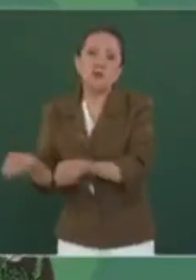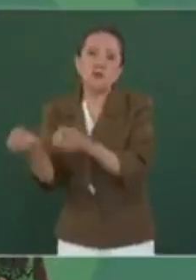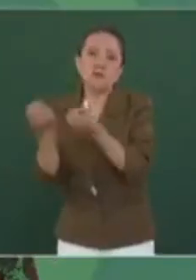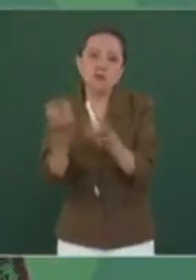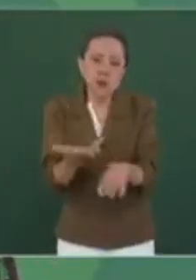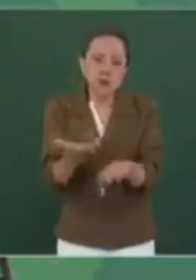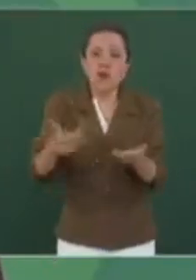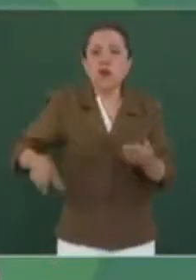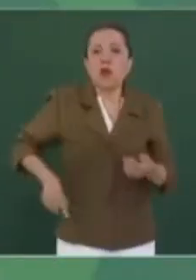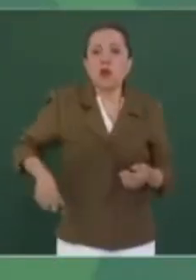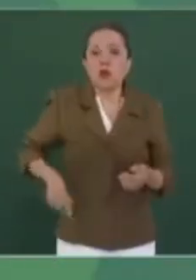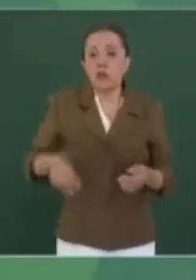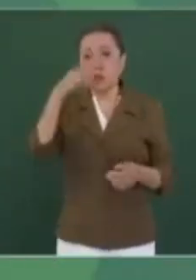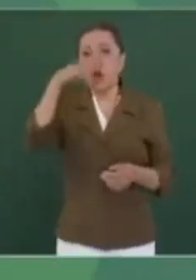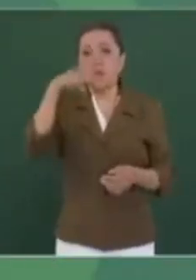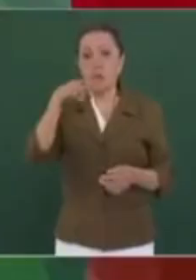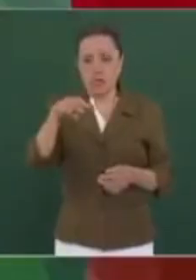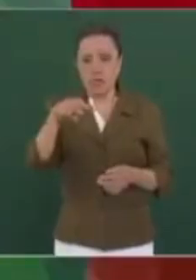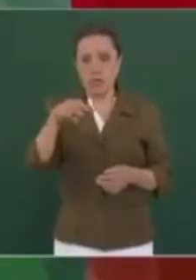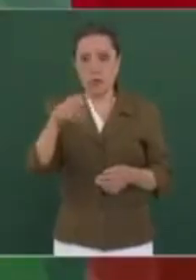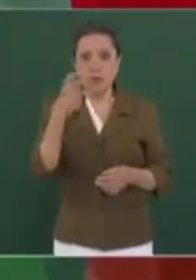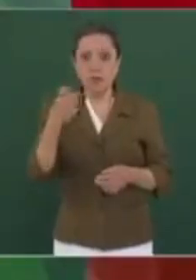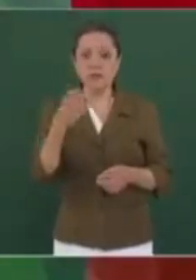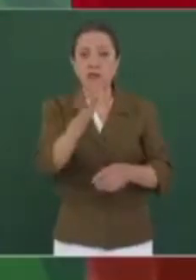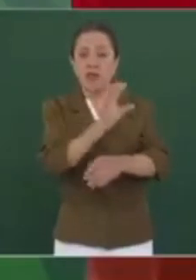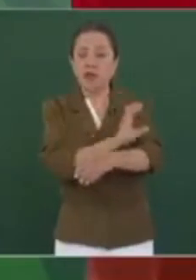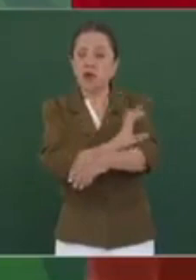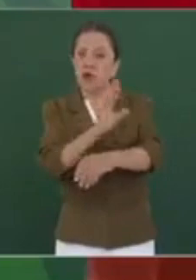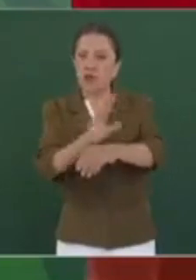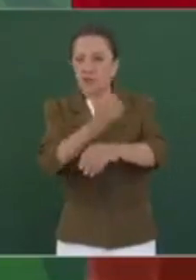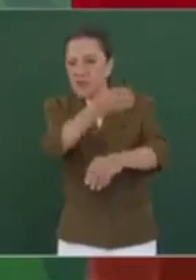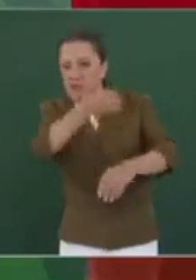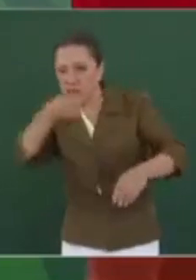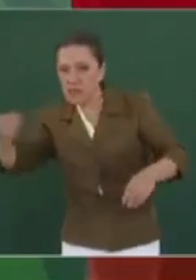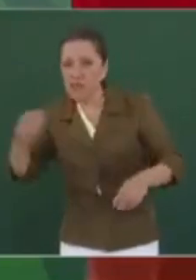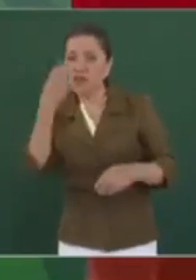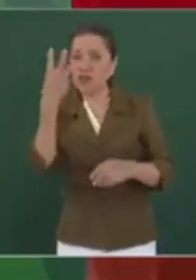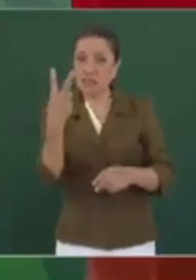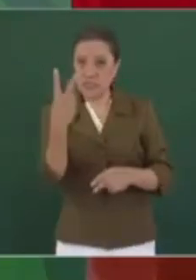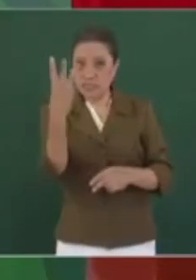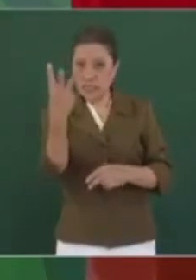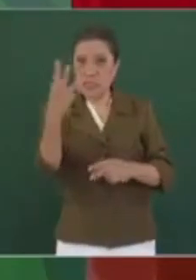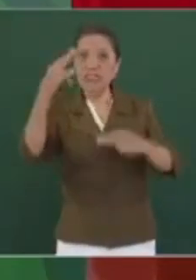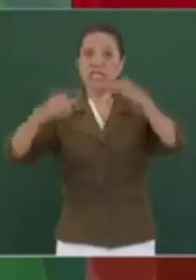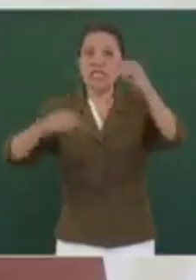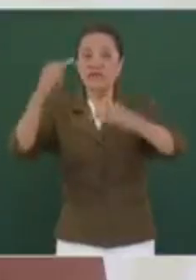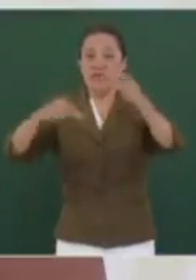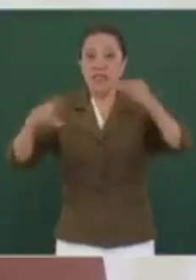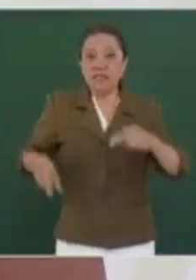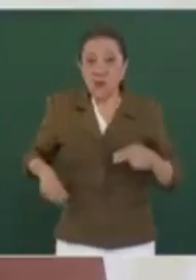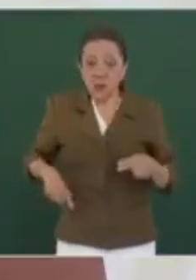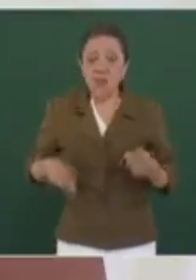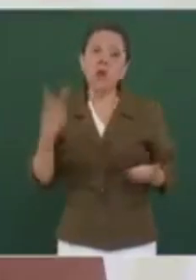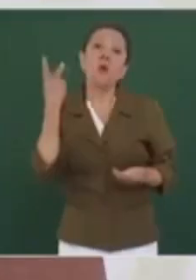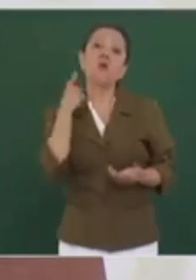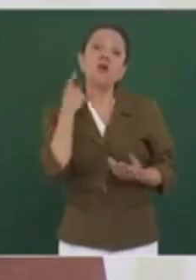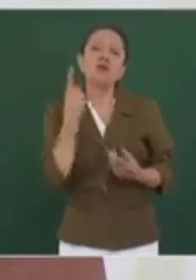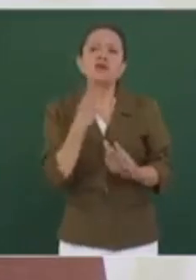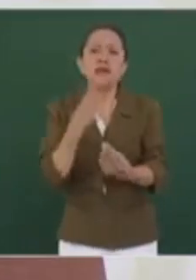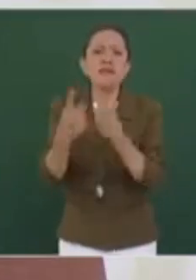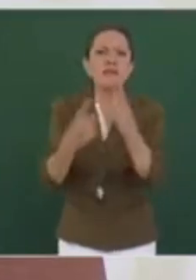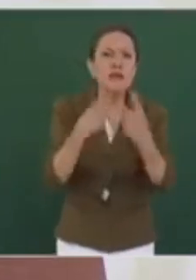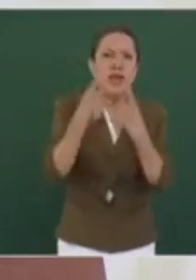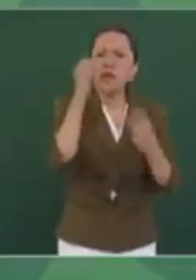el gobierno de México, de la coordinación de los tres niveles de gobierno, de la política de diálogo